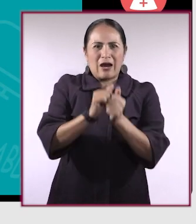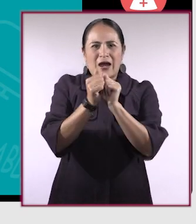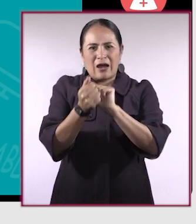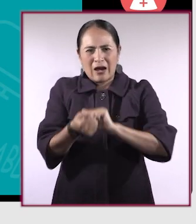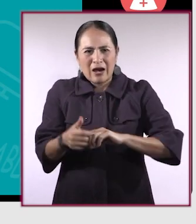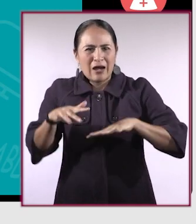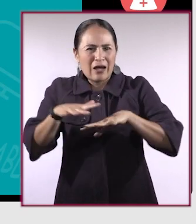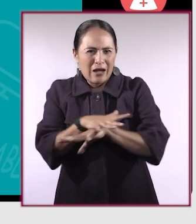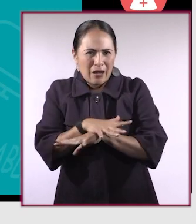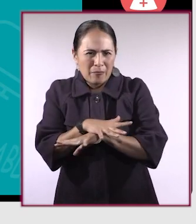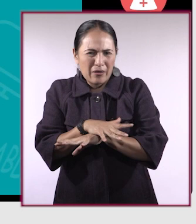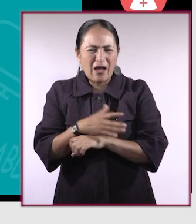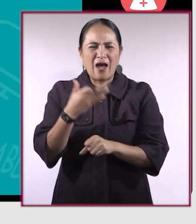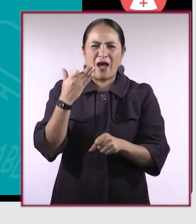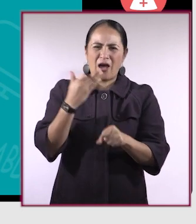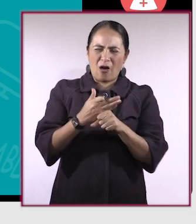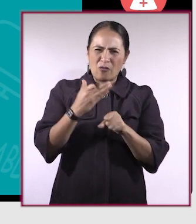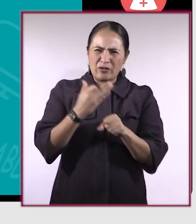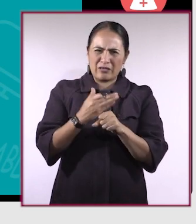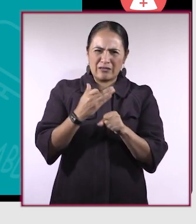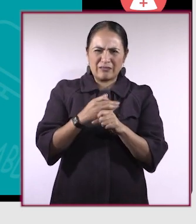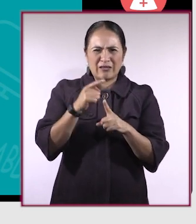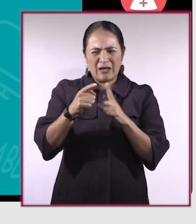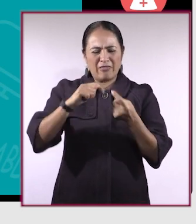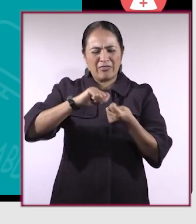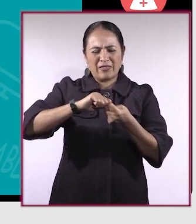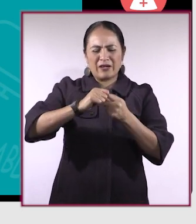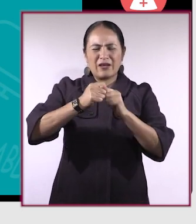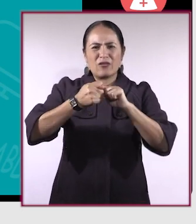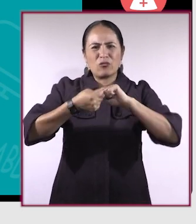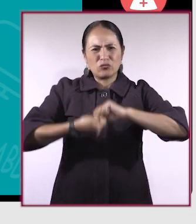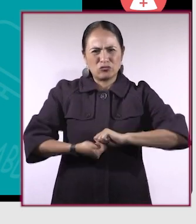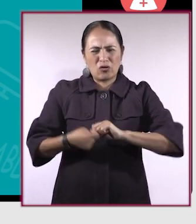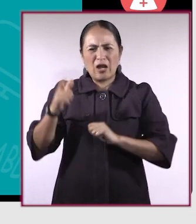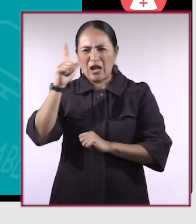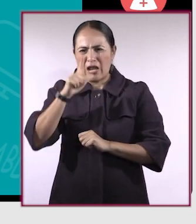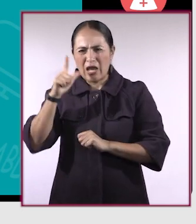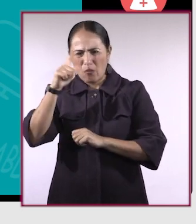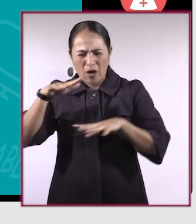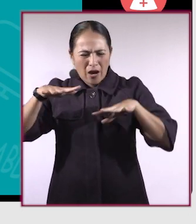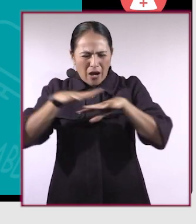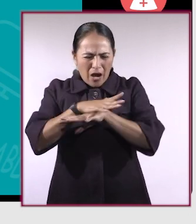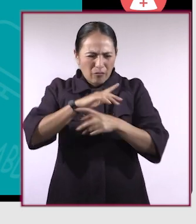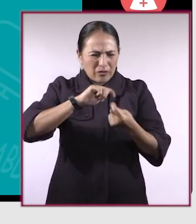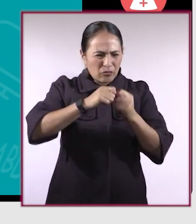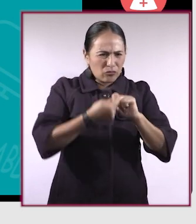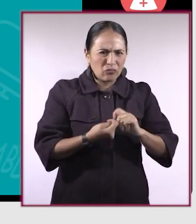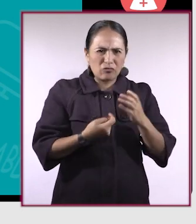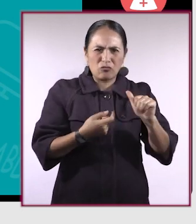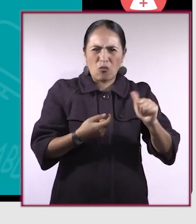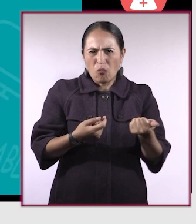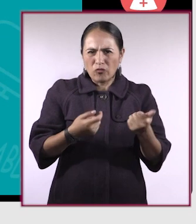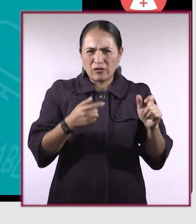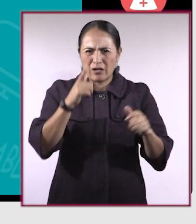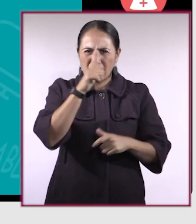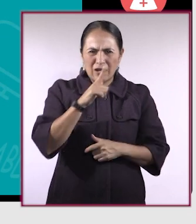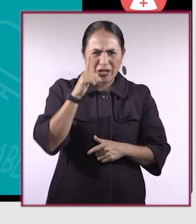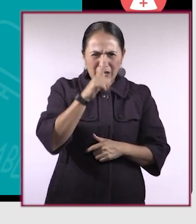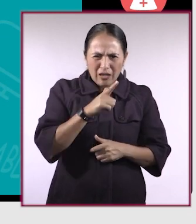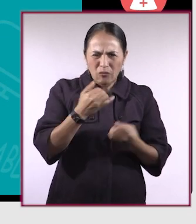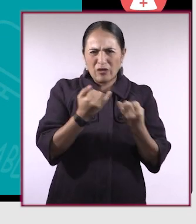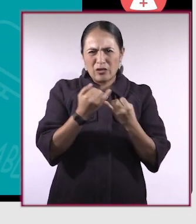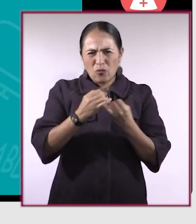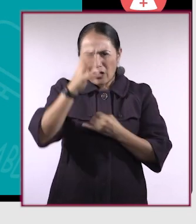evoluciona, ¿cuál es el reto? El reto que tiene la traducción de una lengua a otra y, por ejemplo, la